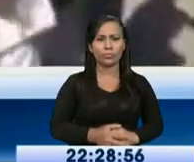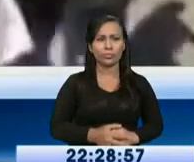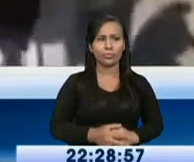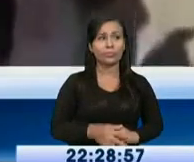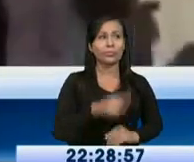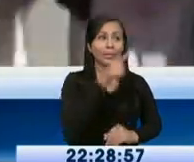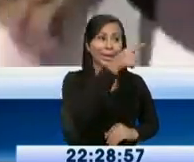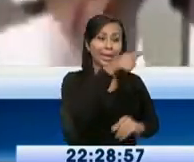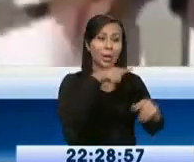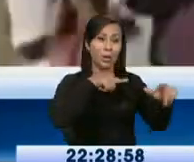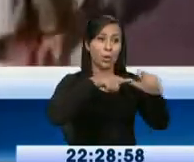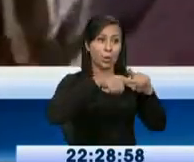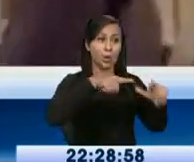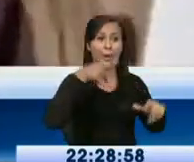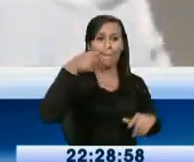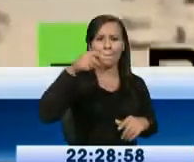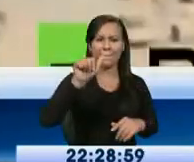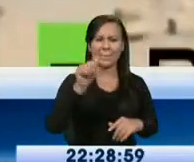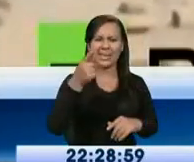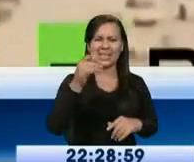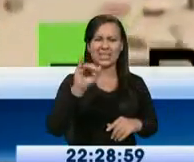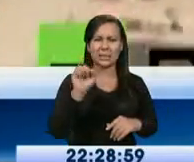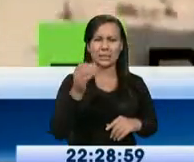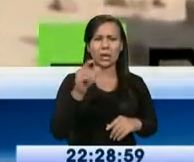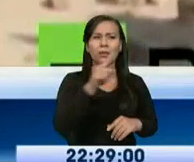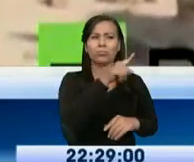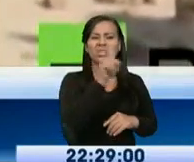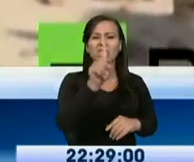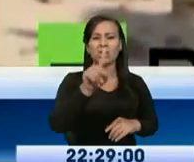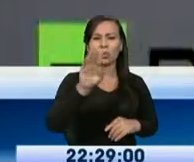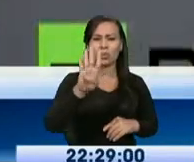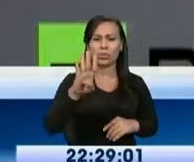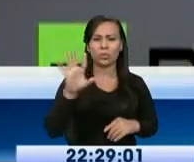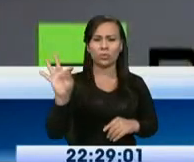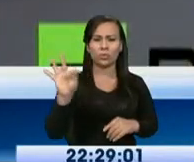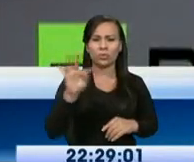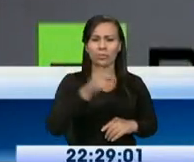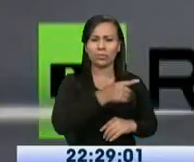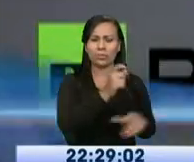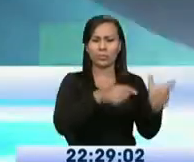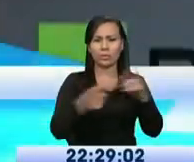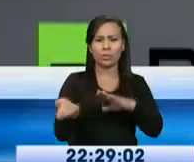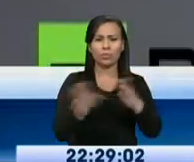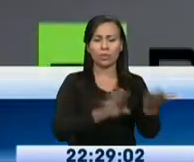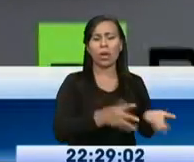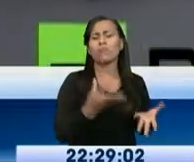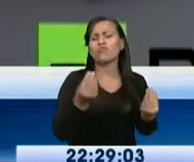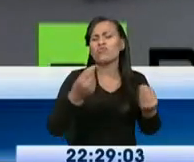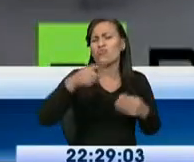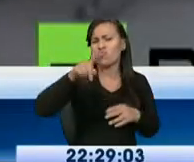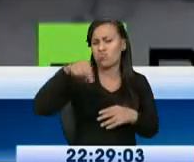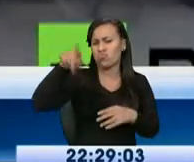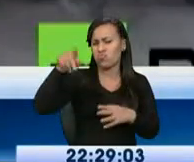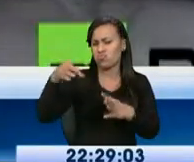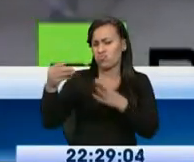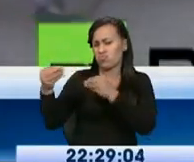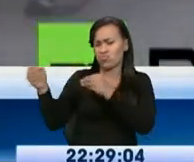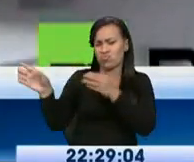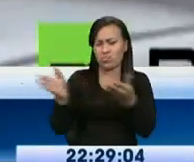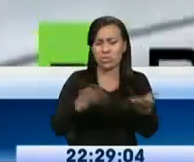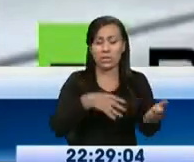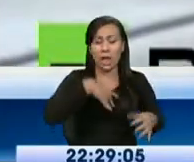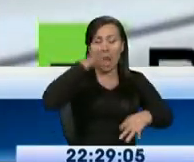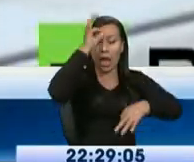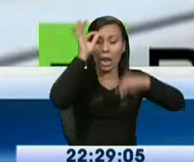En Pakistán apuntan que al menos 154 personas han muerto y un millar han resultado heridas en el noroeste del país. El gobierno